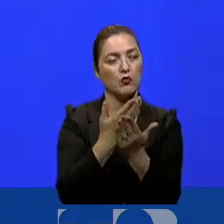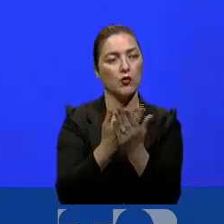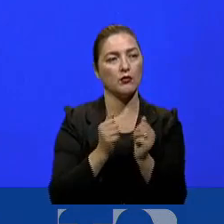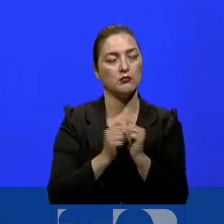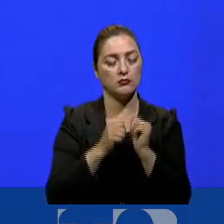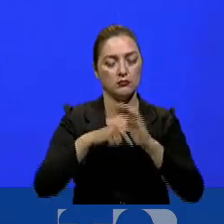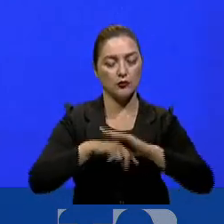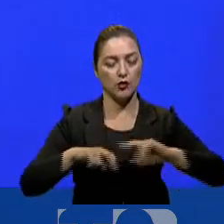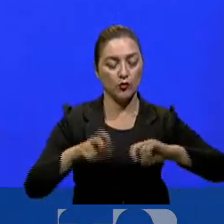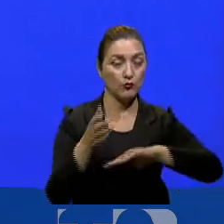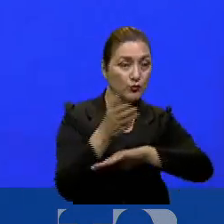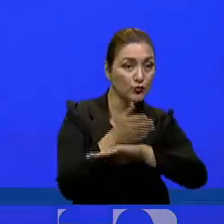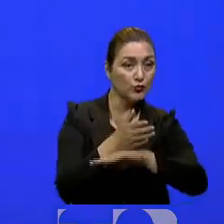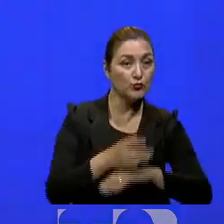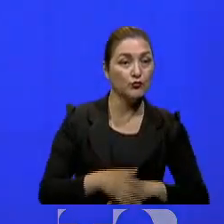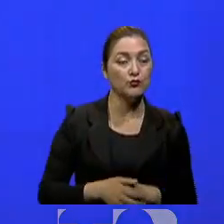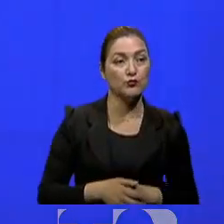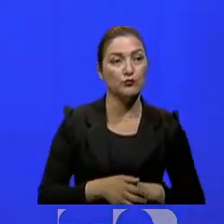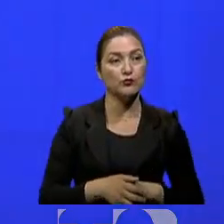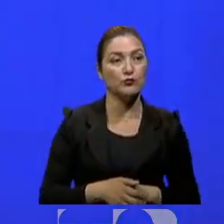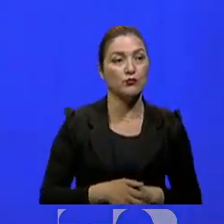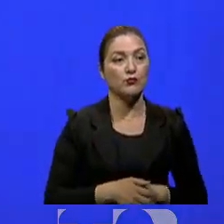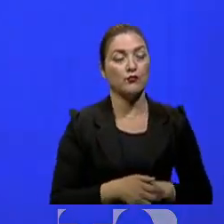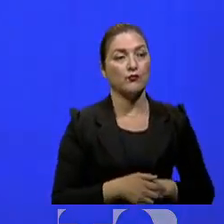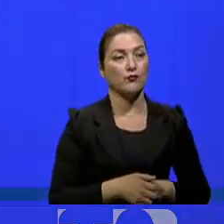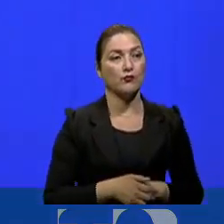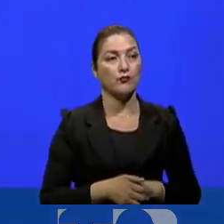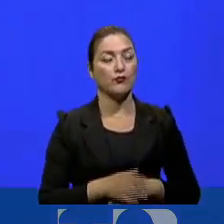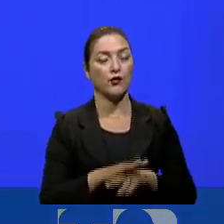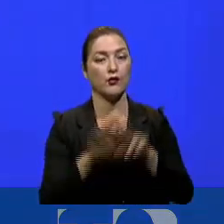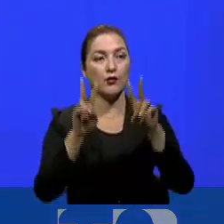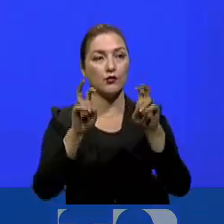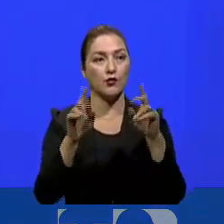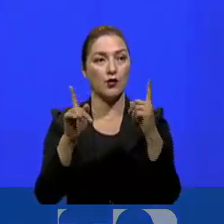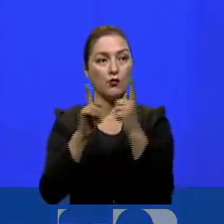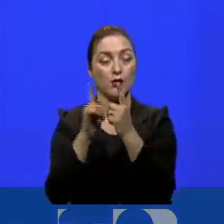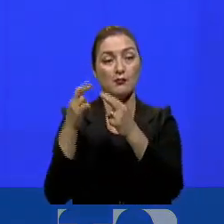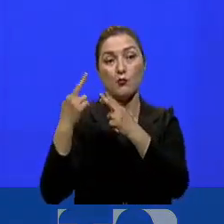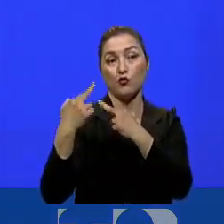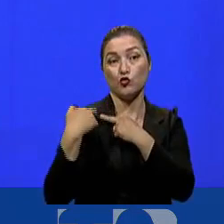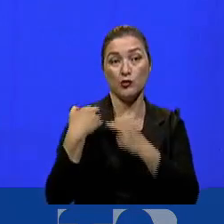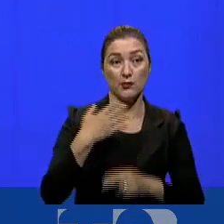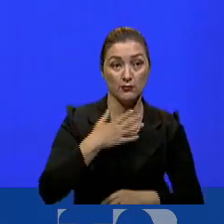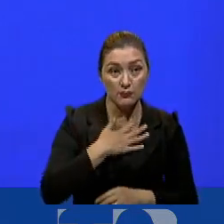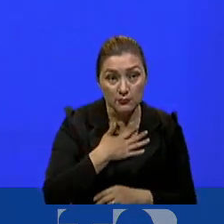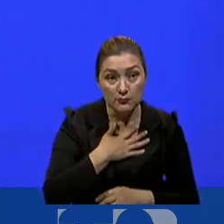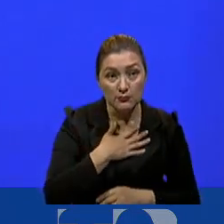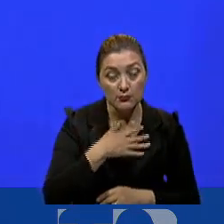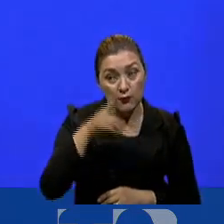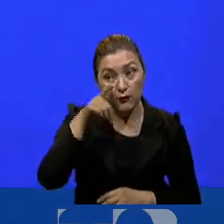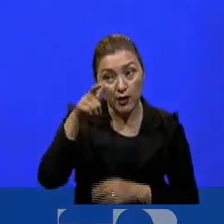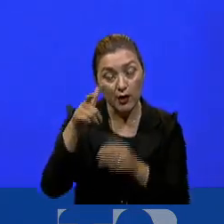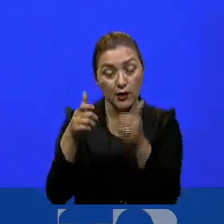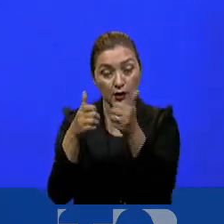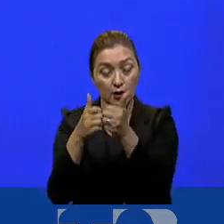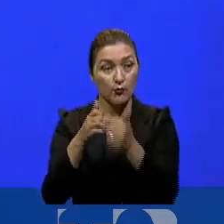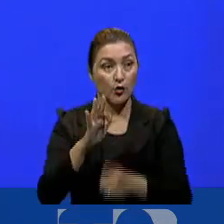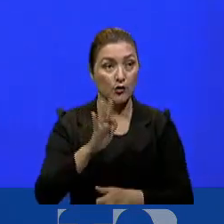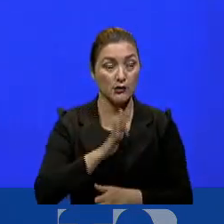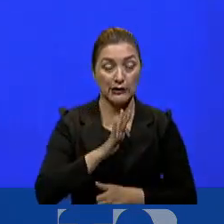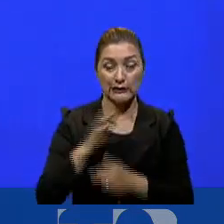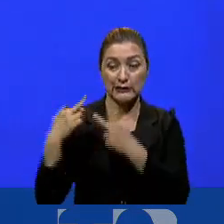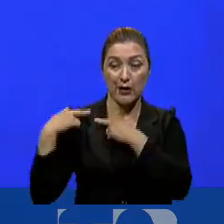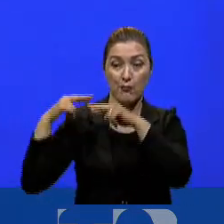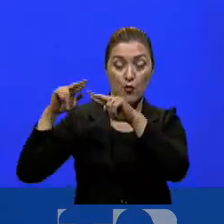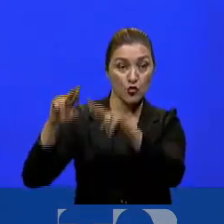previa revisten en reserva. El caso Encuentro no está bajo mi despacho. Cada uno de los fiscales con el equipo técnico son los